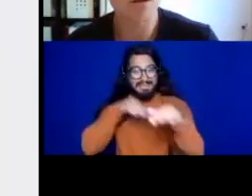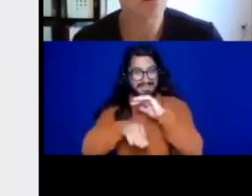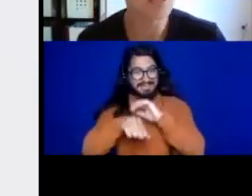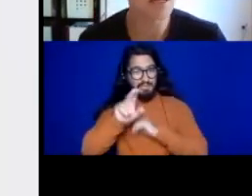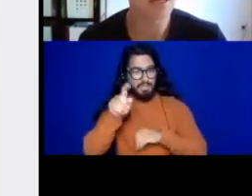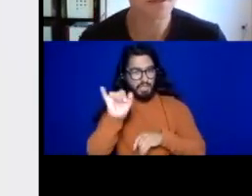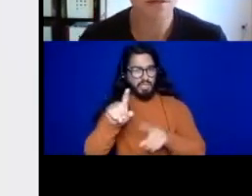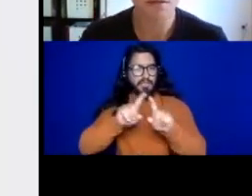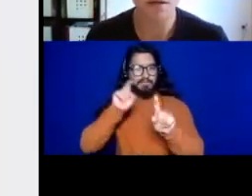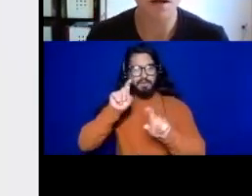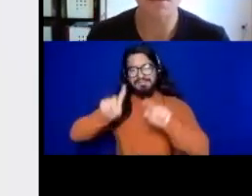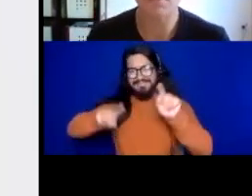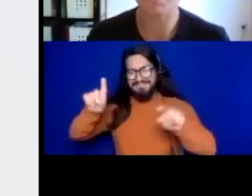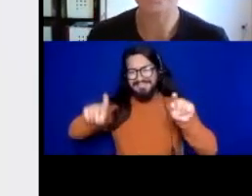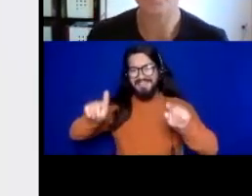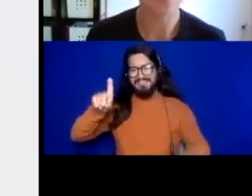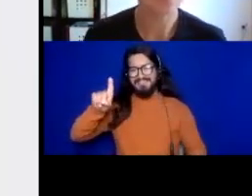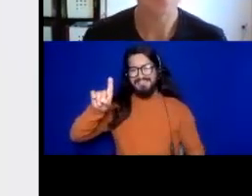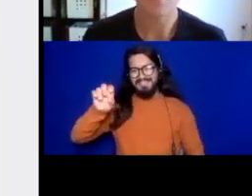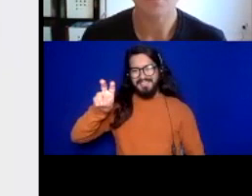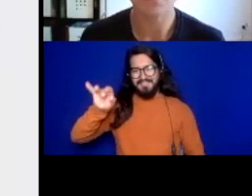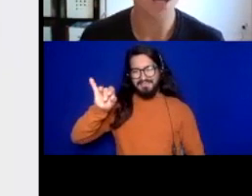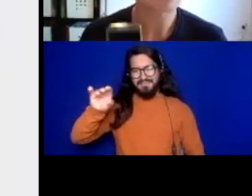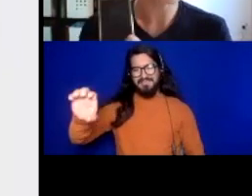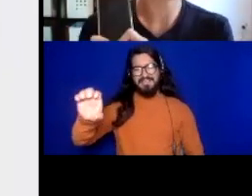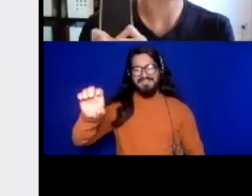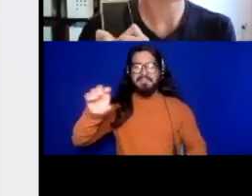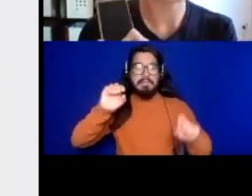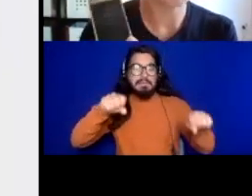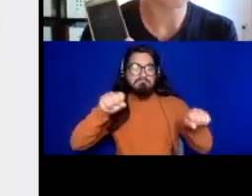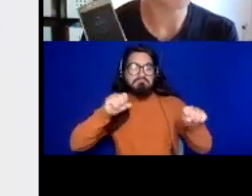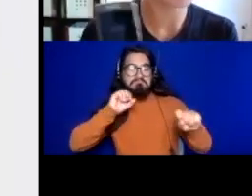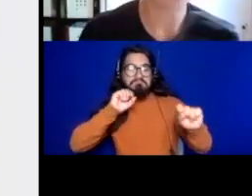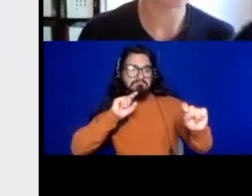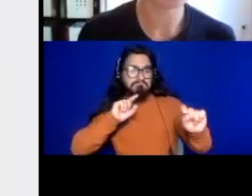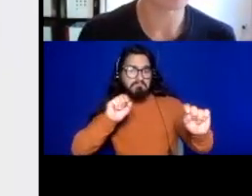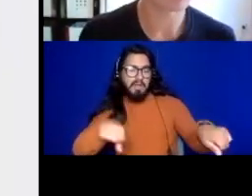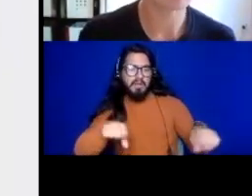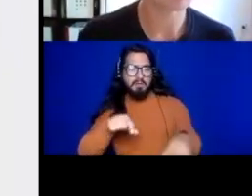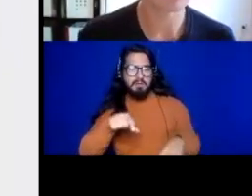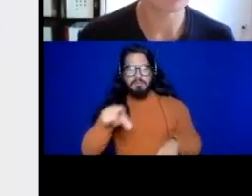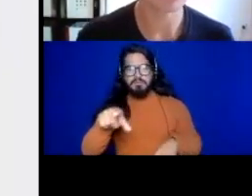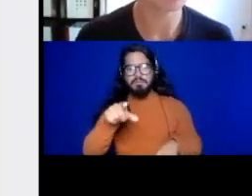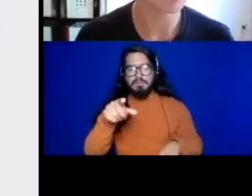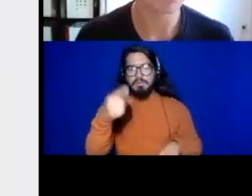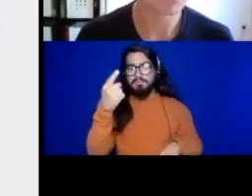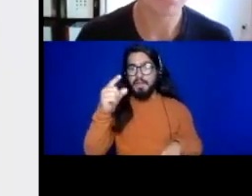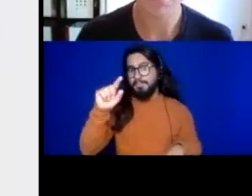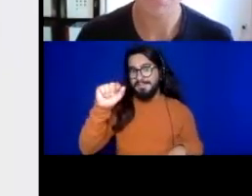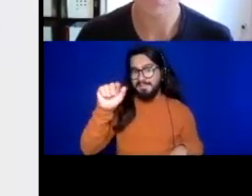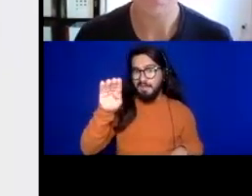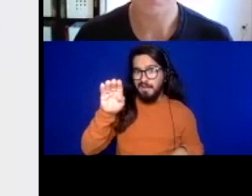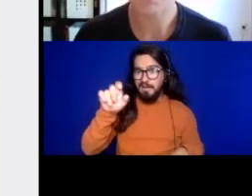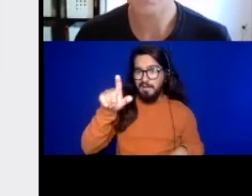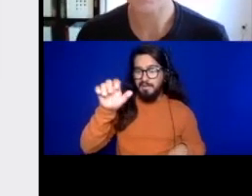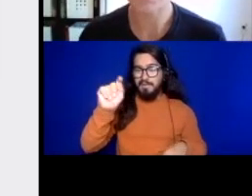¿Tú puedes entrar en Outfit de múltiples aparatos? Sí, sí puedes. Sí, puedes hacerlo en una tableta, un teléfono,